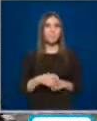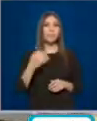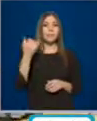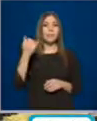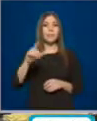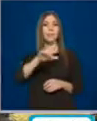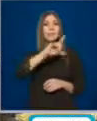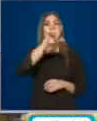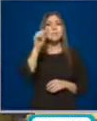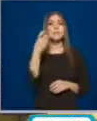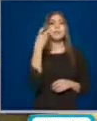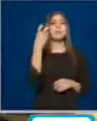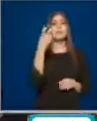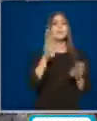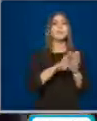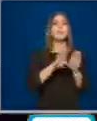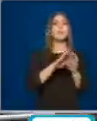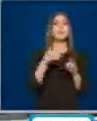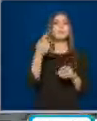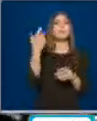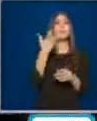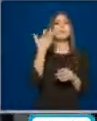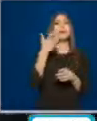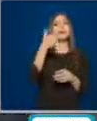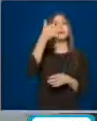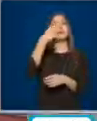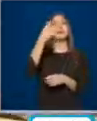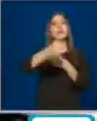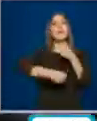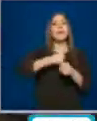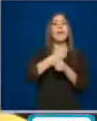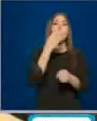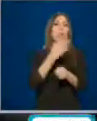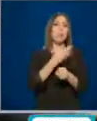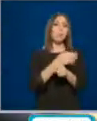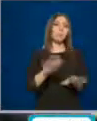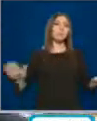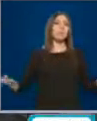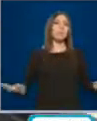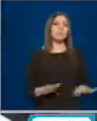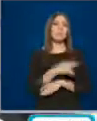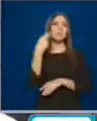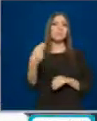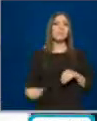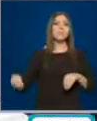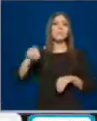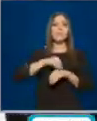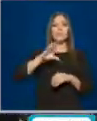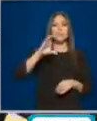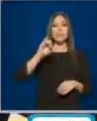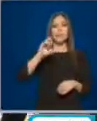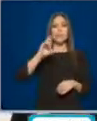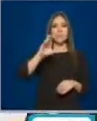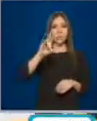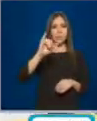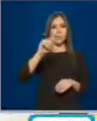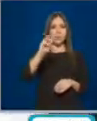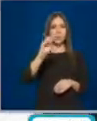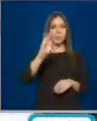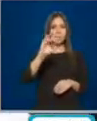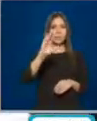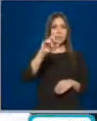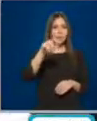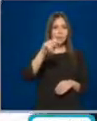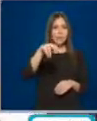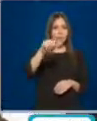últimamente con eso de los bicentenarios, pues ya se llama circuito bicentenario por la... ya sabe, bueno, ¿para qué le